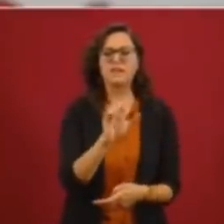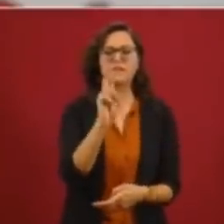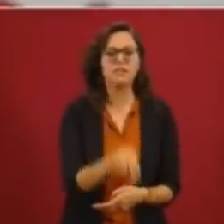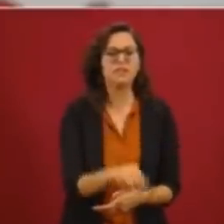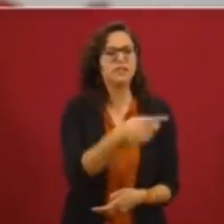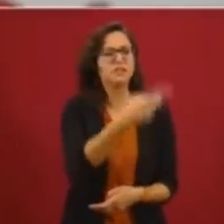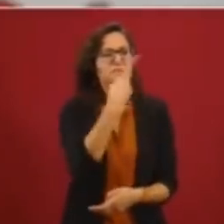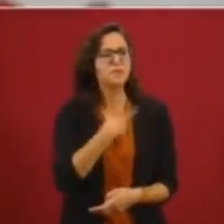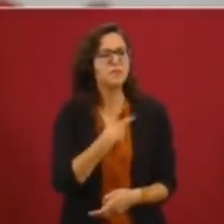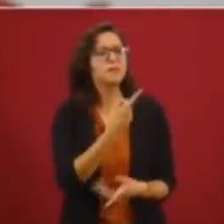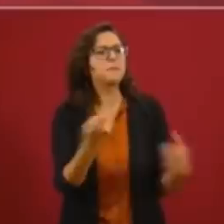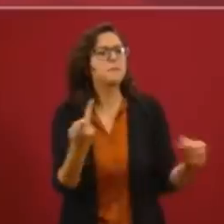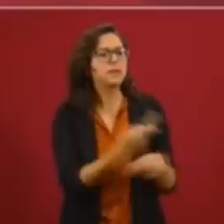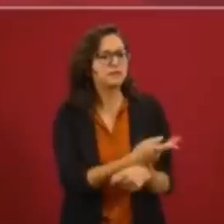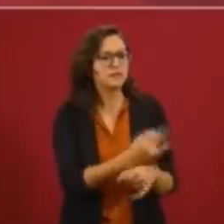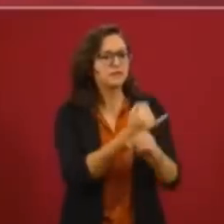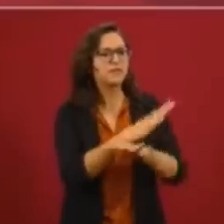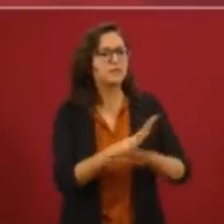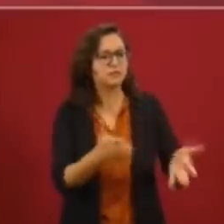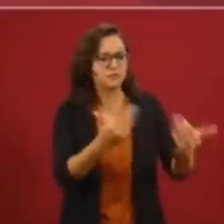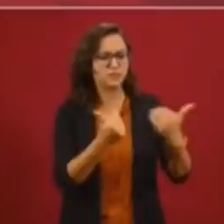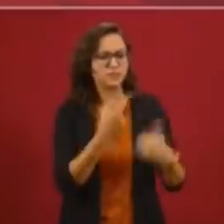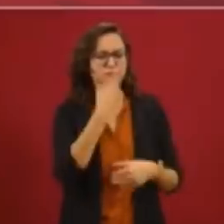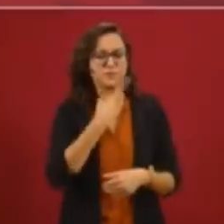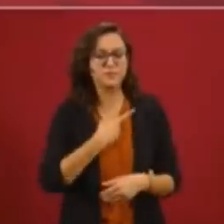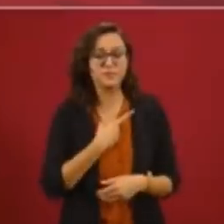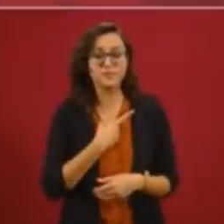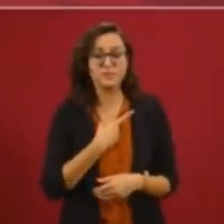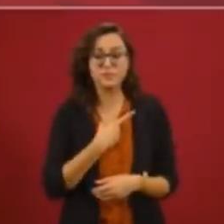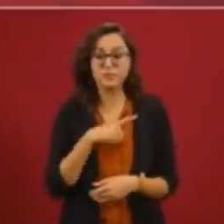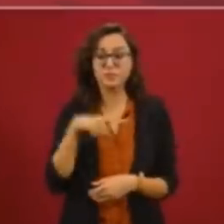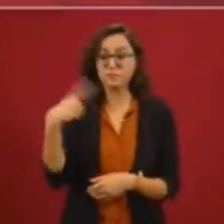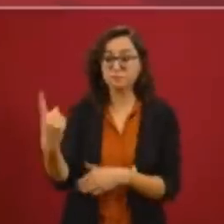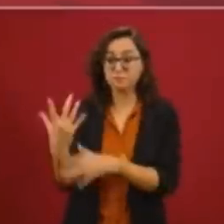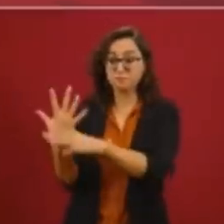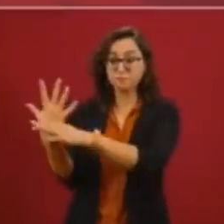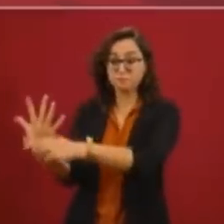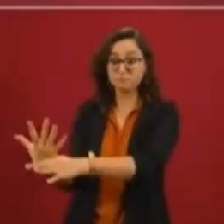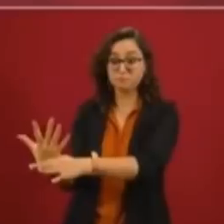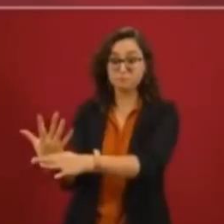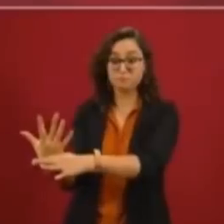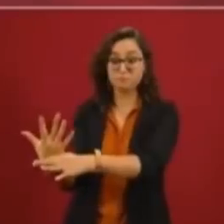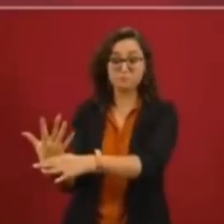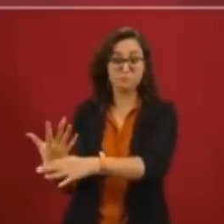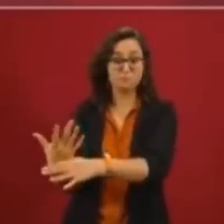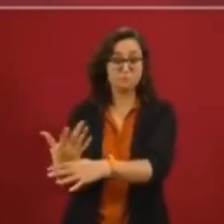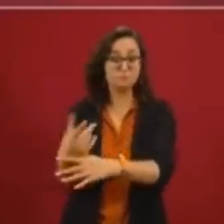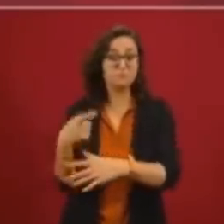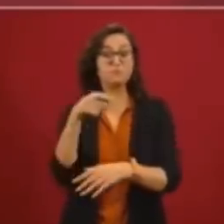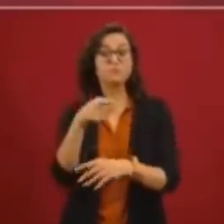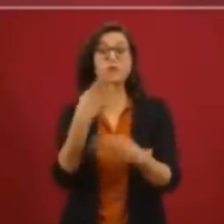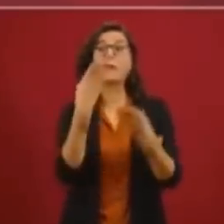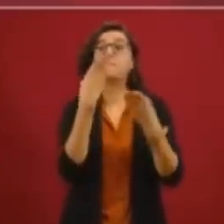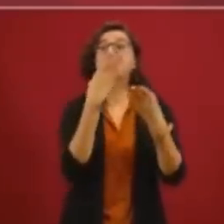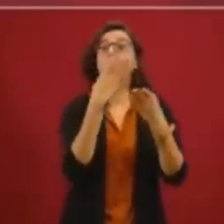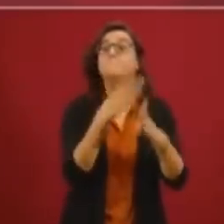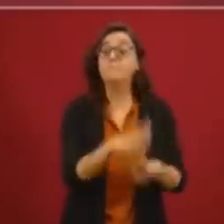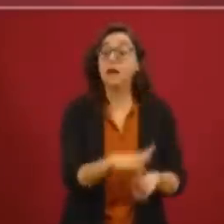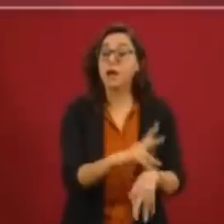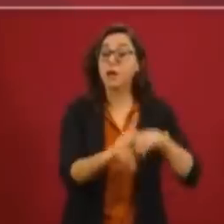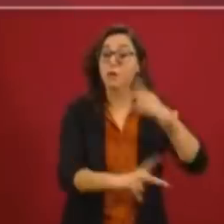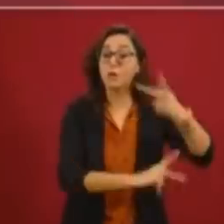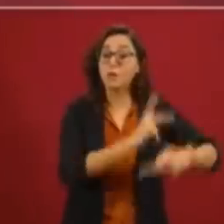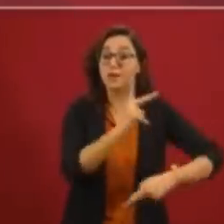que me informara. Y lo que dice el señor Lozoya en su denuncia, en este caso,